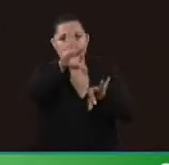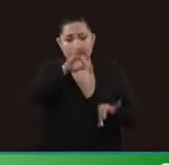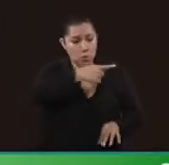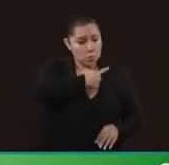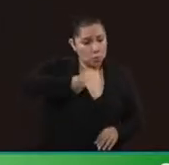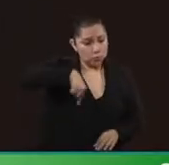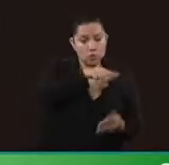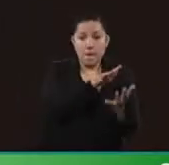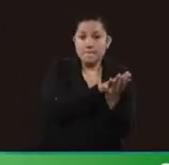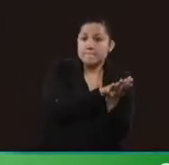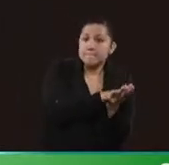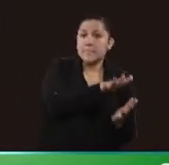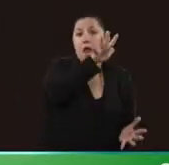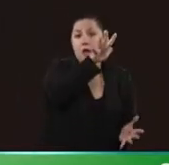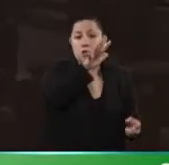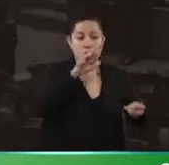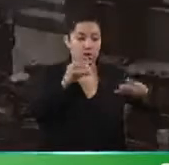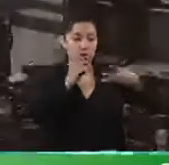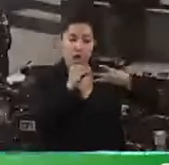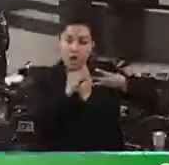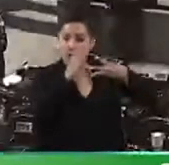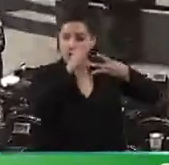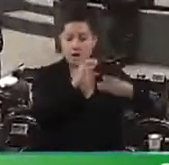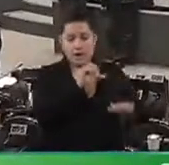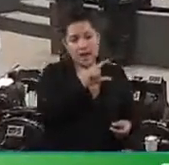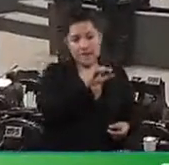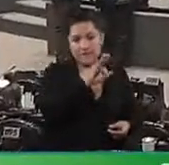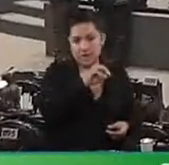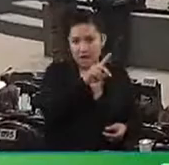pueblo solo les dio el 5%